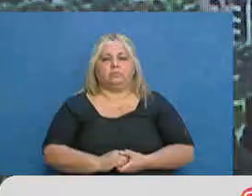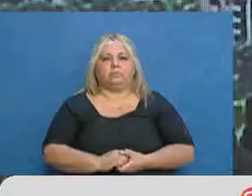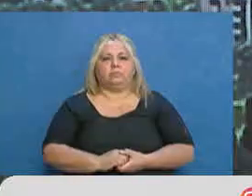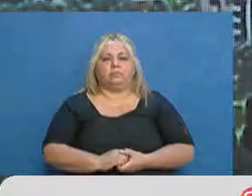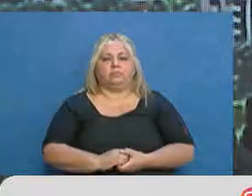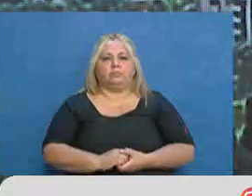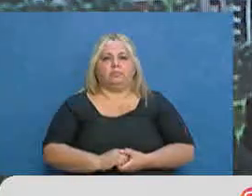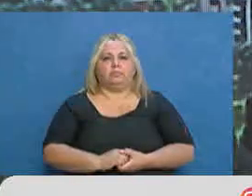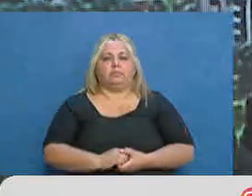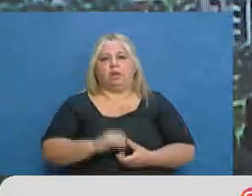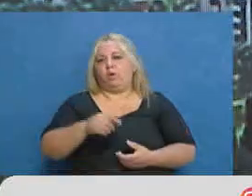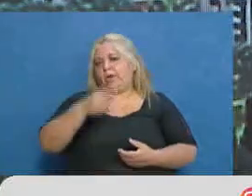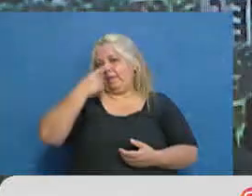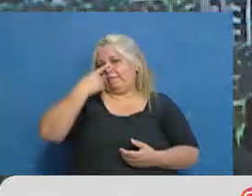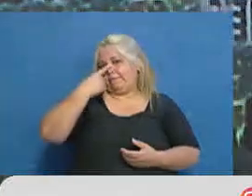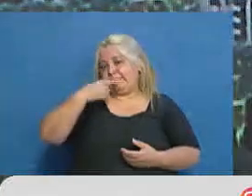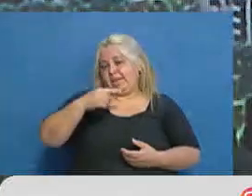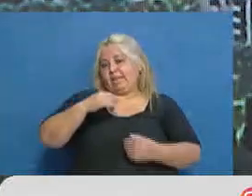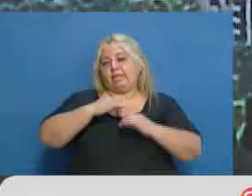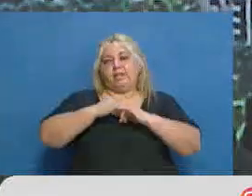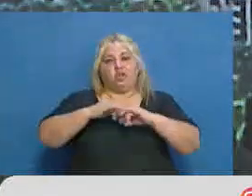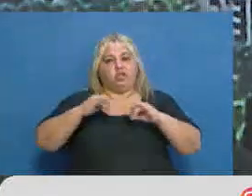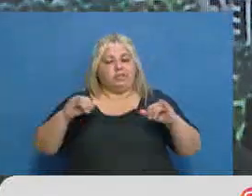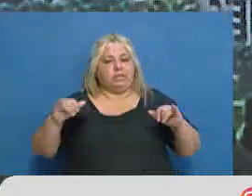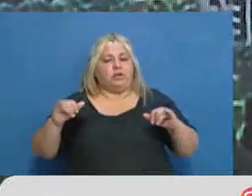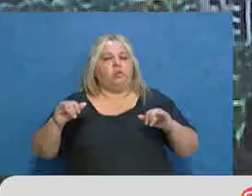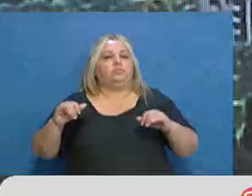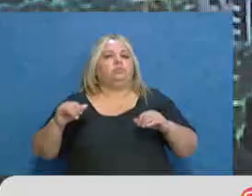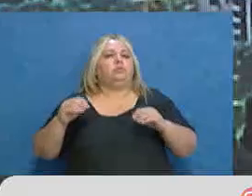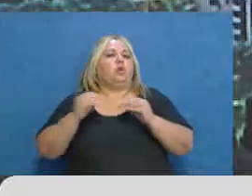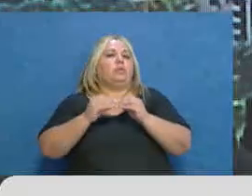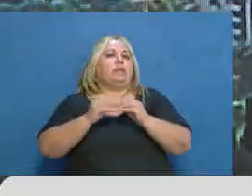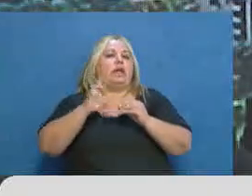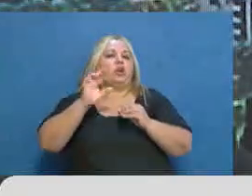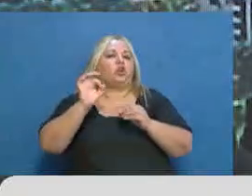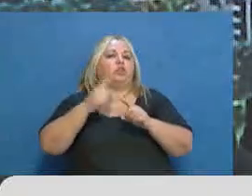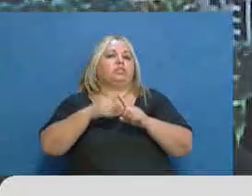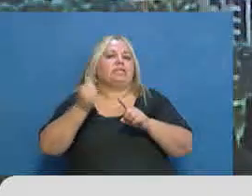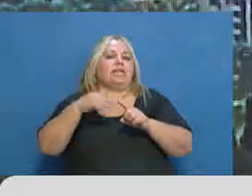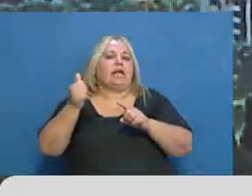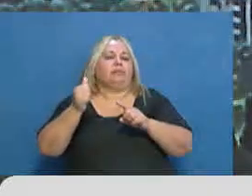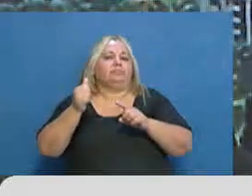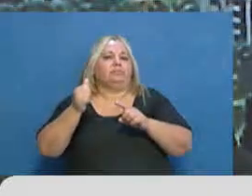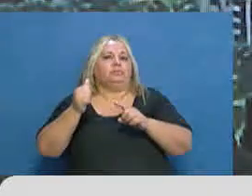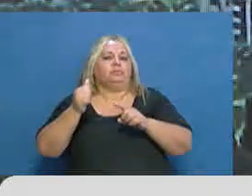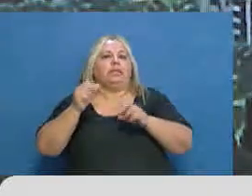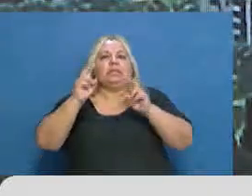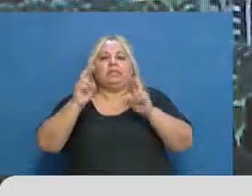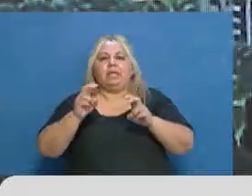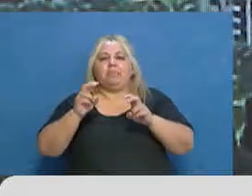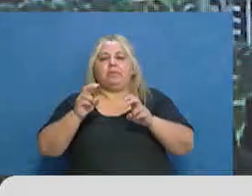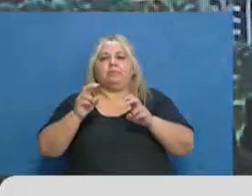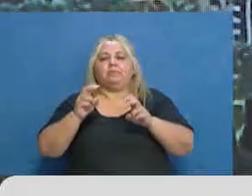Bueno, y vamos al final ya de esta edición a hablar con Roxana Lopresti sobre el tema de la piel de cristal o la